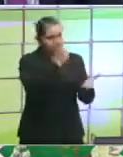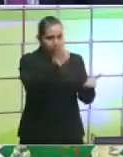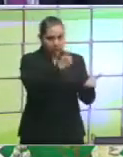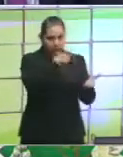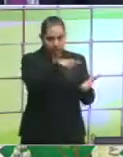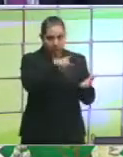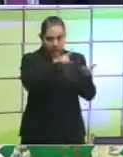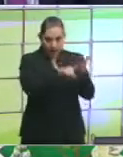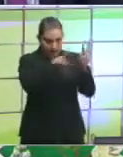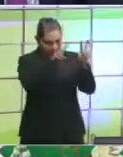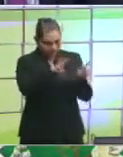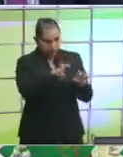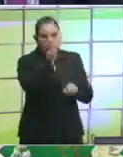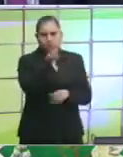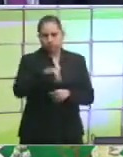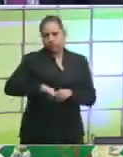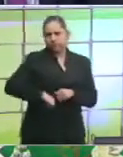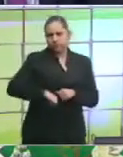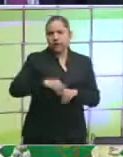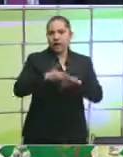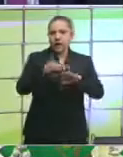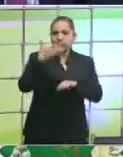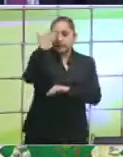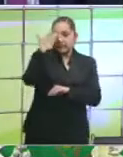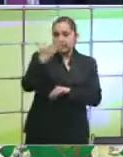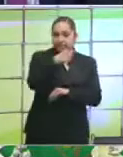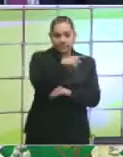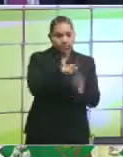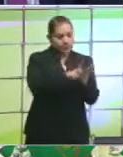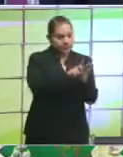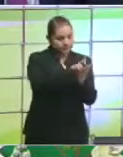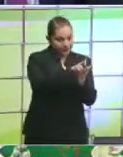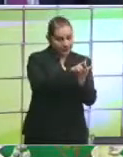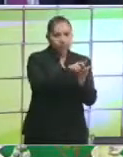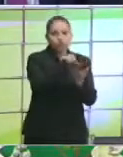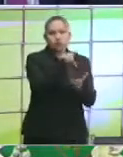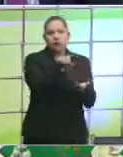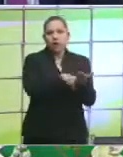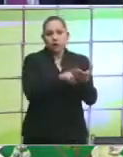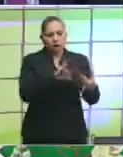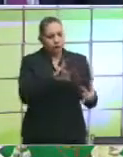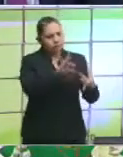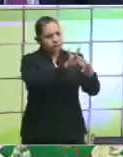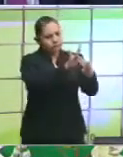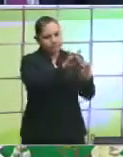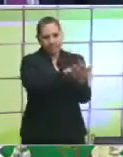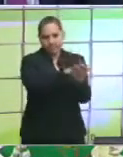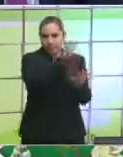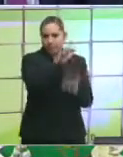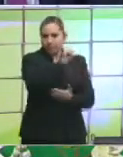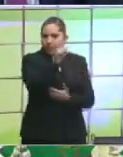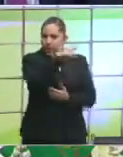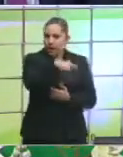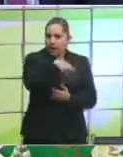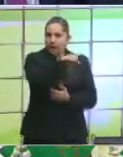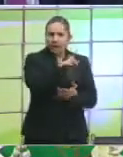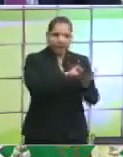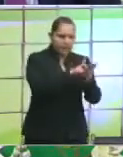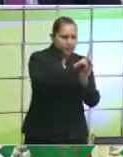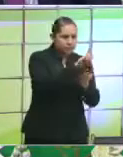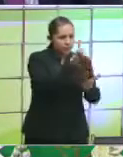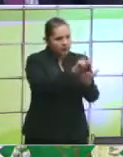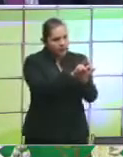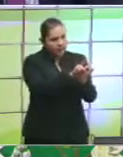de un derecho que tenía sus fuentes básicamente en el derecho español todavía hay algunos acuerdos de